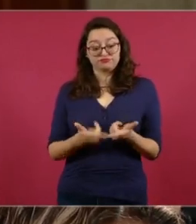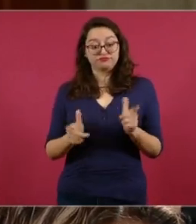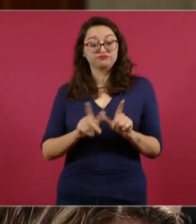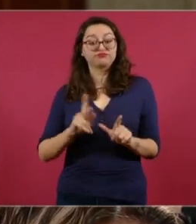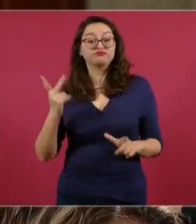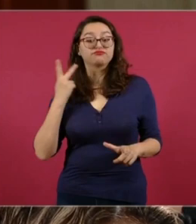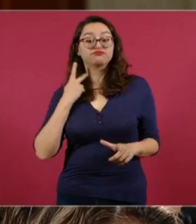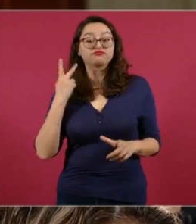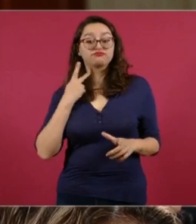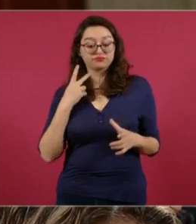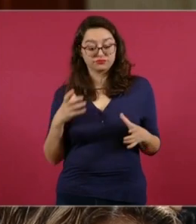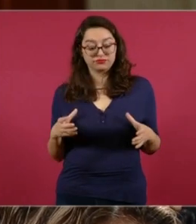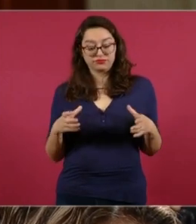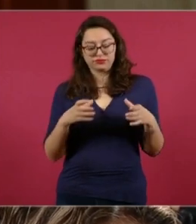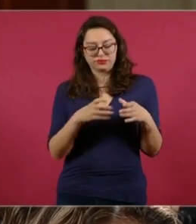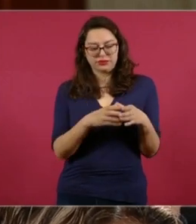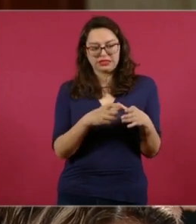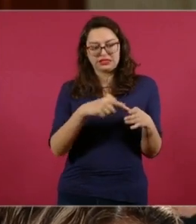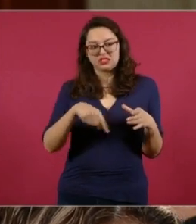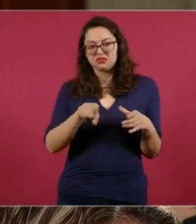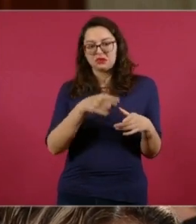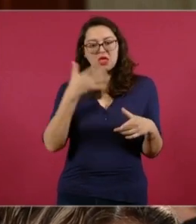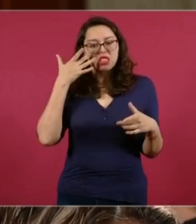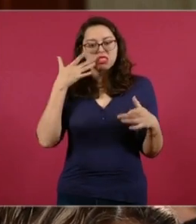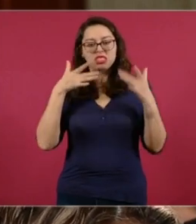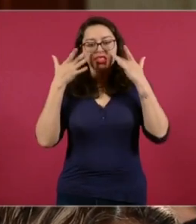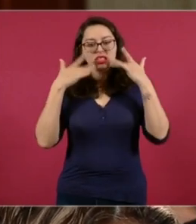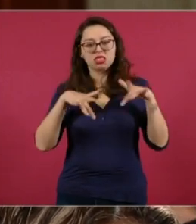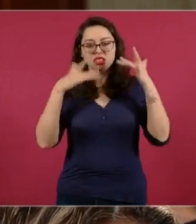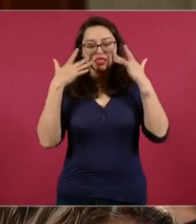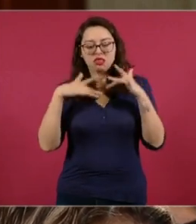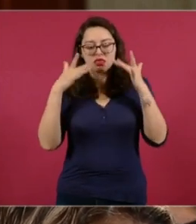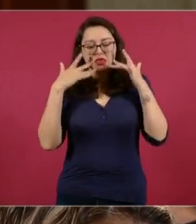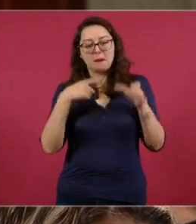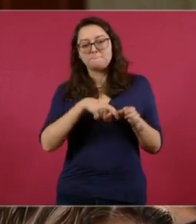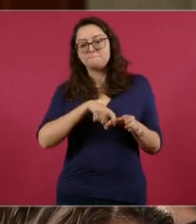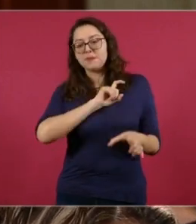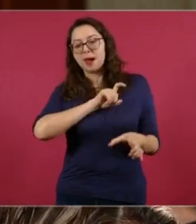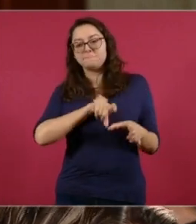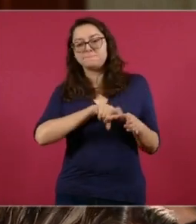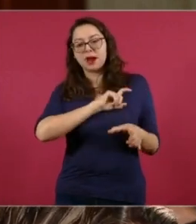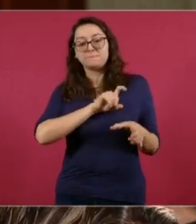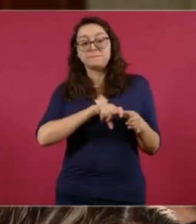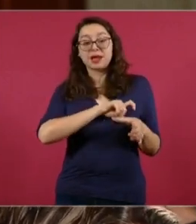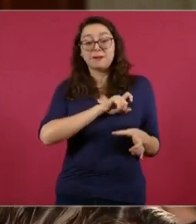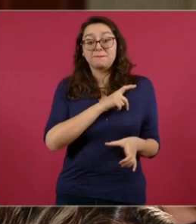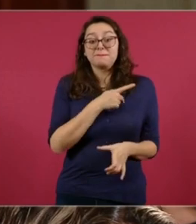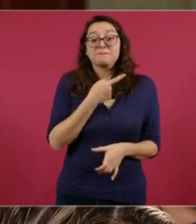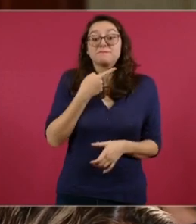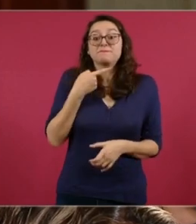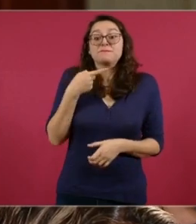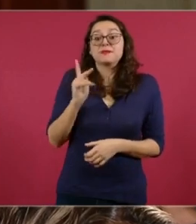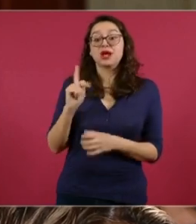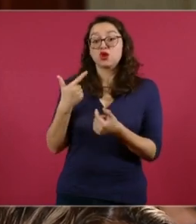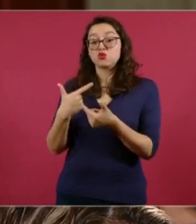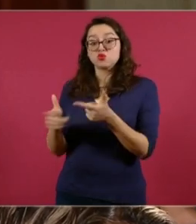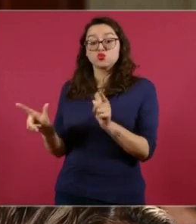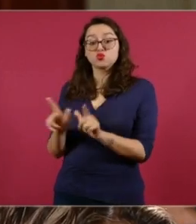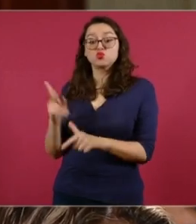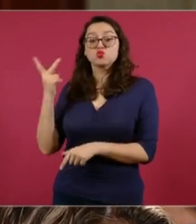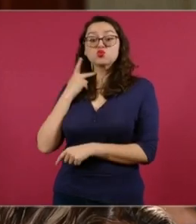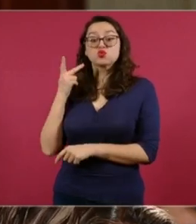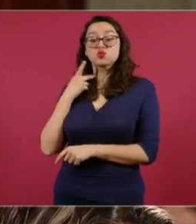personajes de renombre priistas que pues como usted dijo se ha mencionado por parte del partido Morena pues han